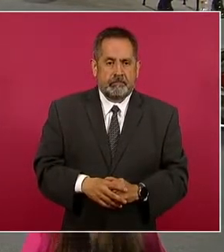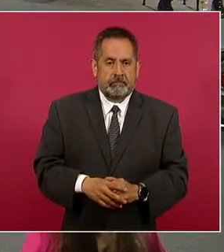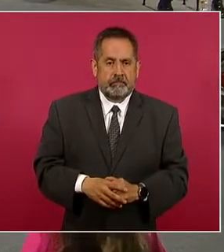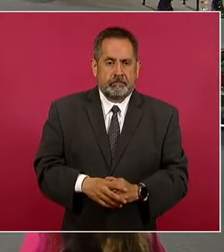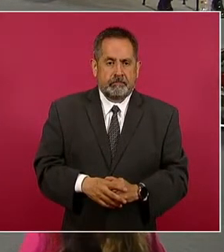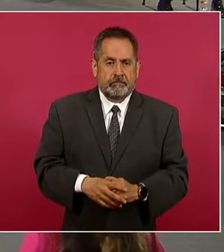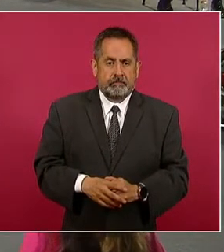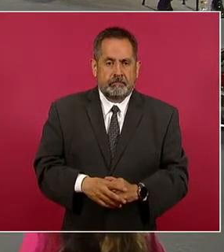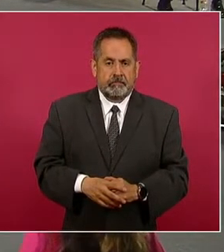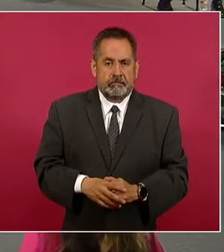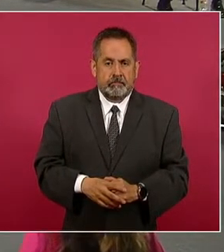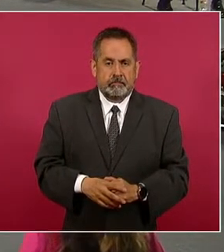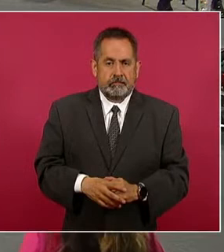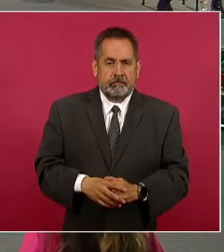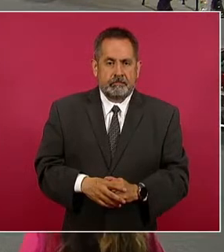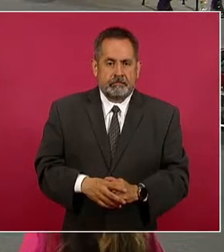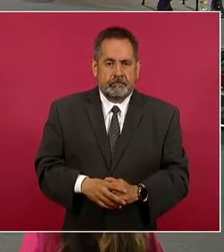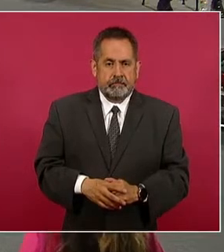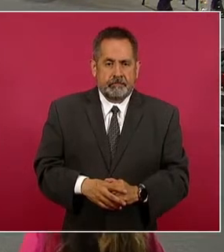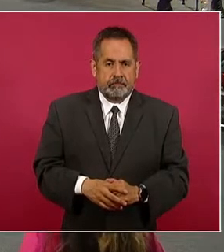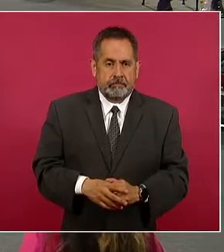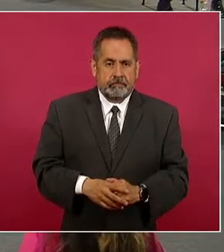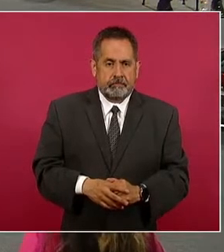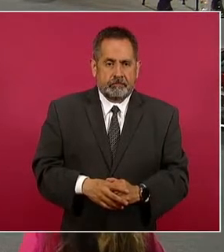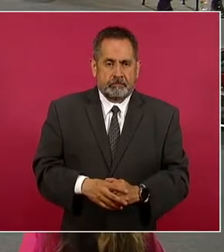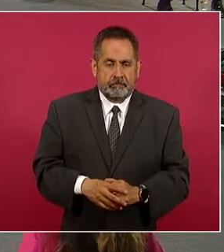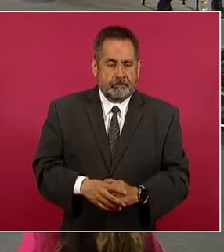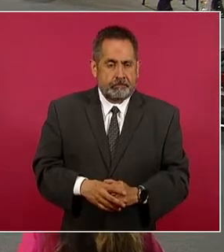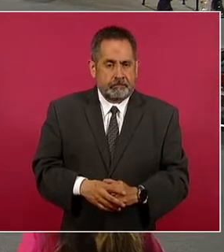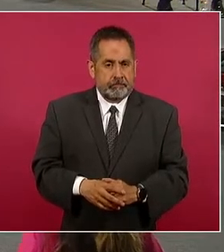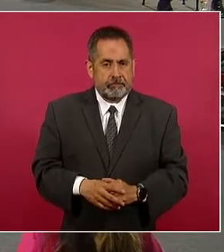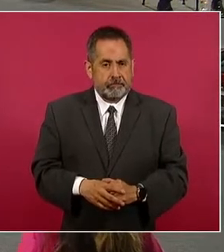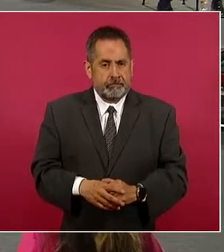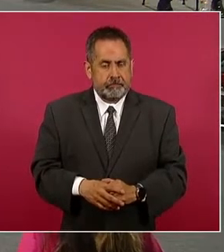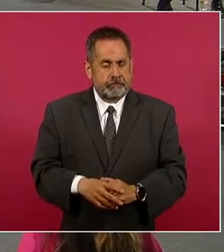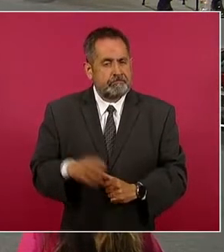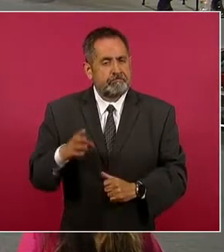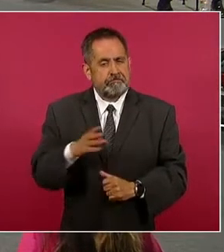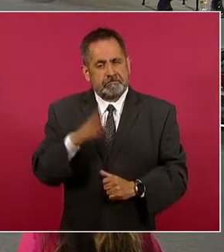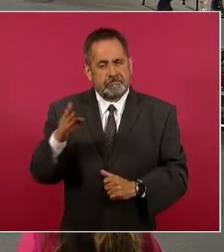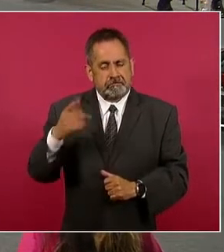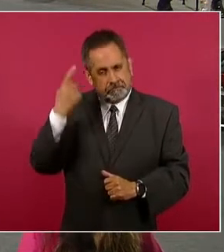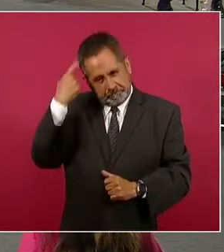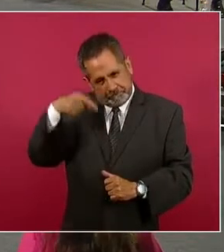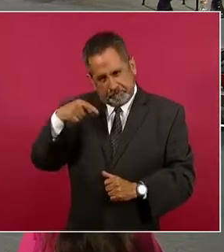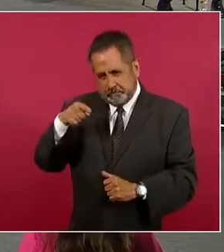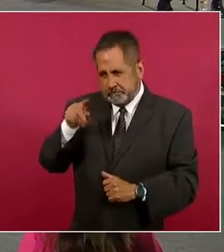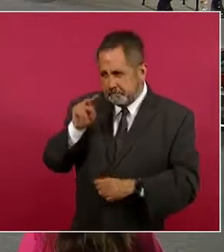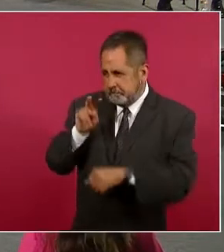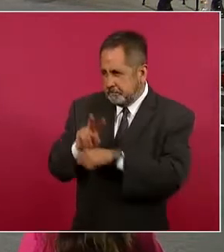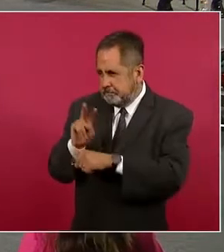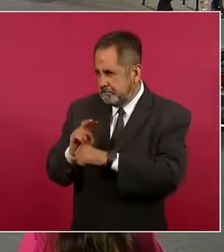Sí, y por el lado de los rescates